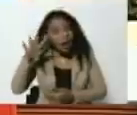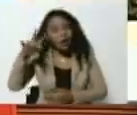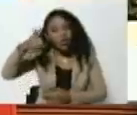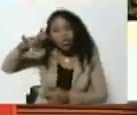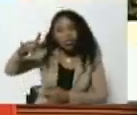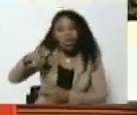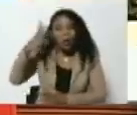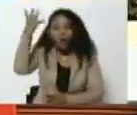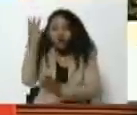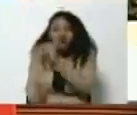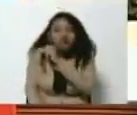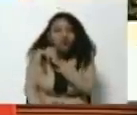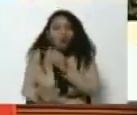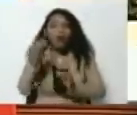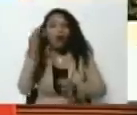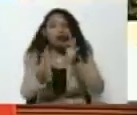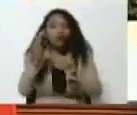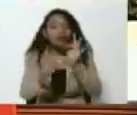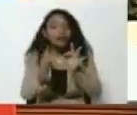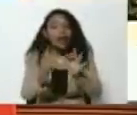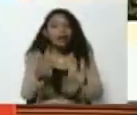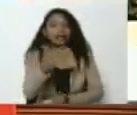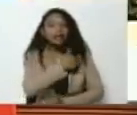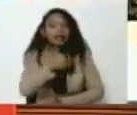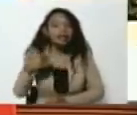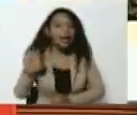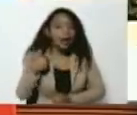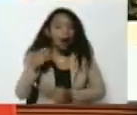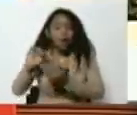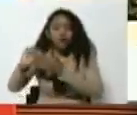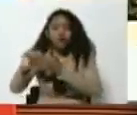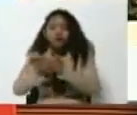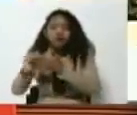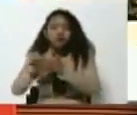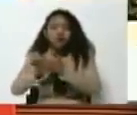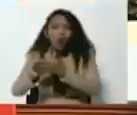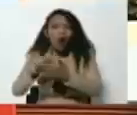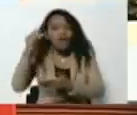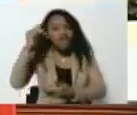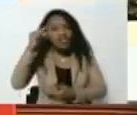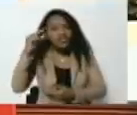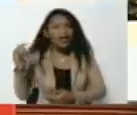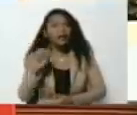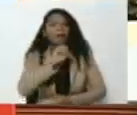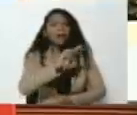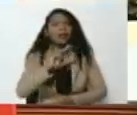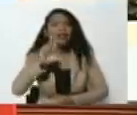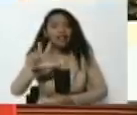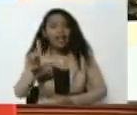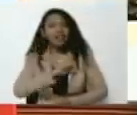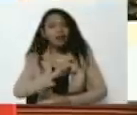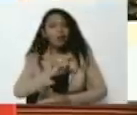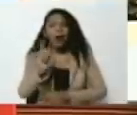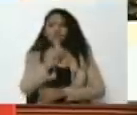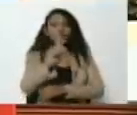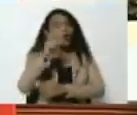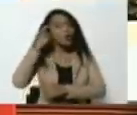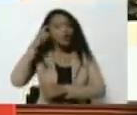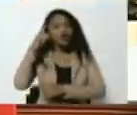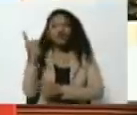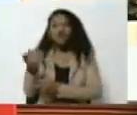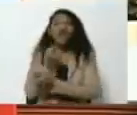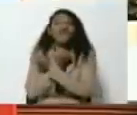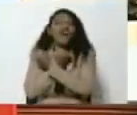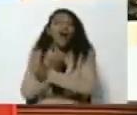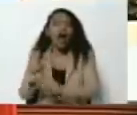prófugo de la justicia, quisiera que borraran la fecha del 23 de enero para no recordar su